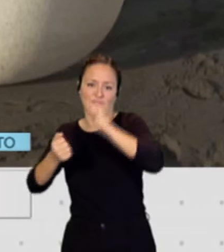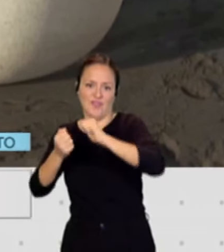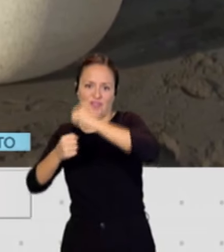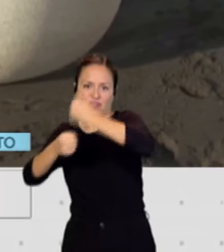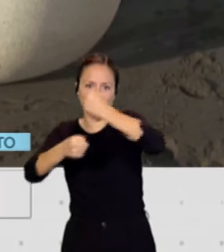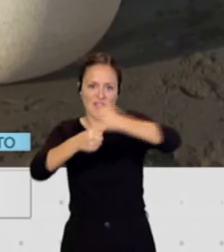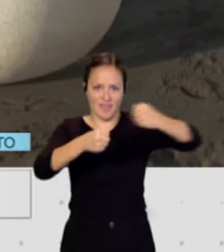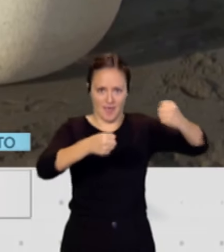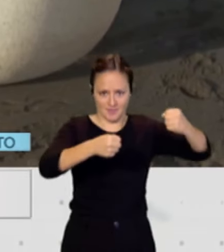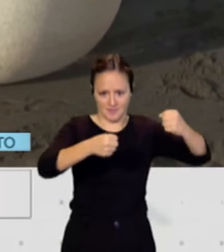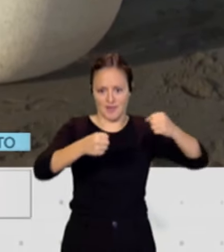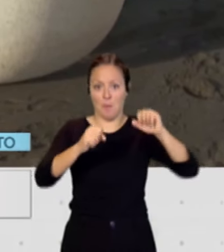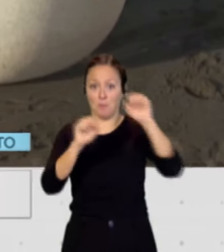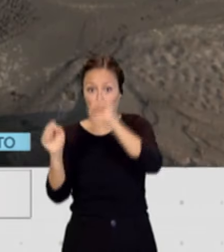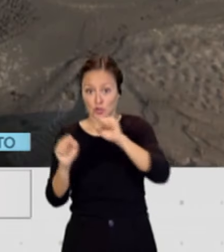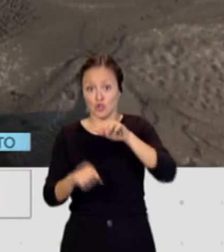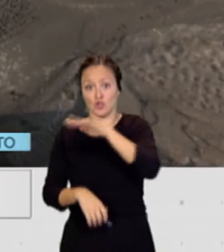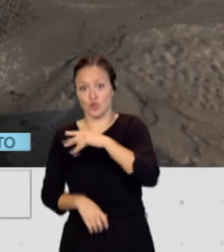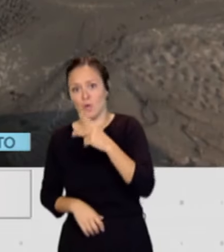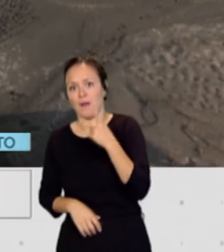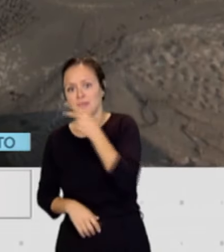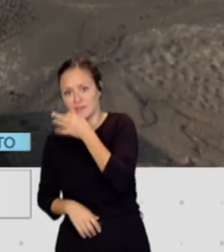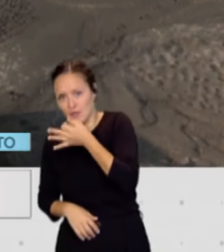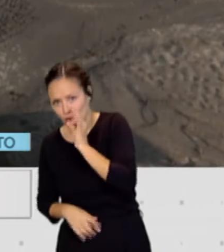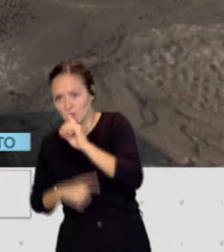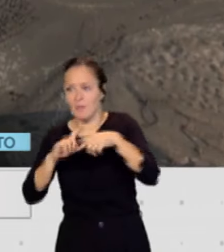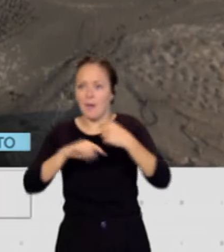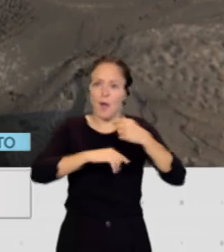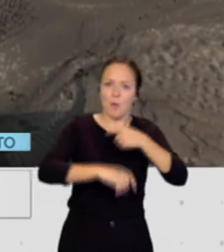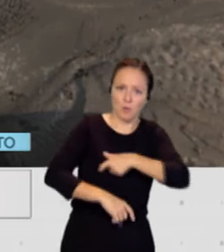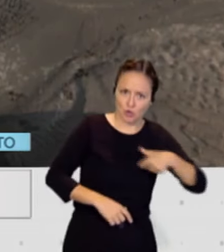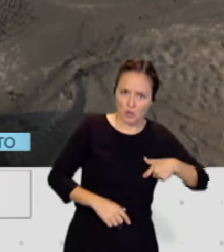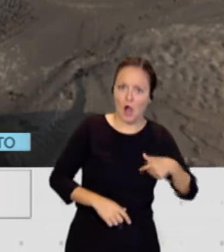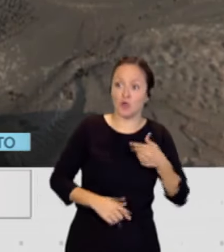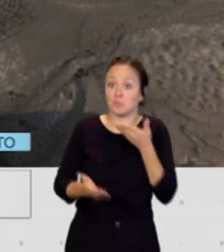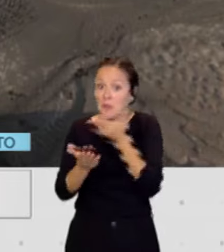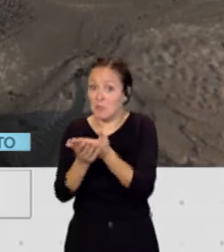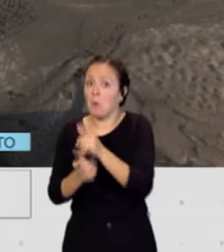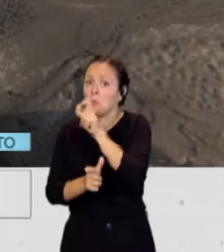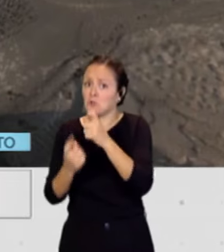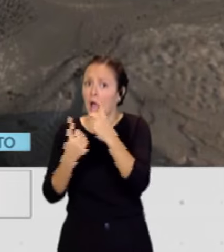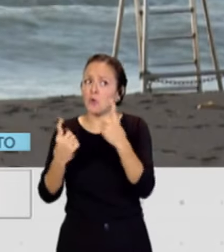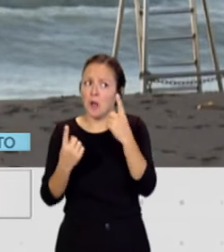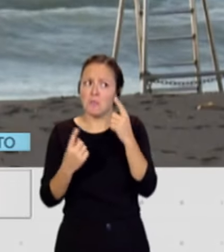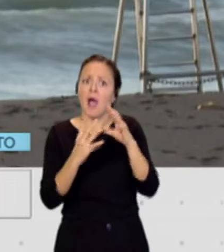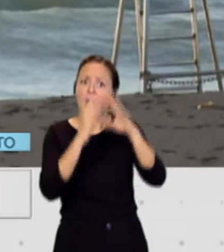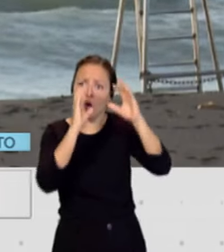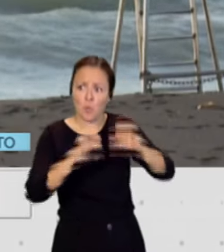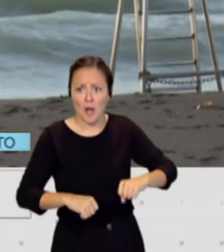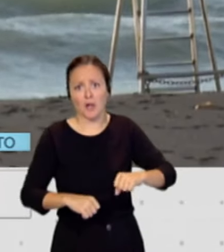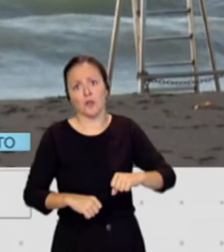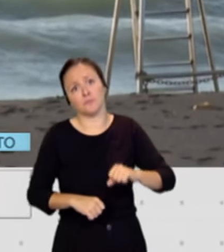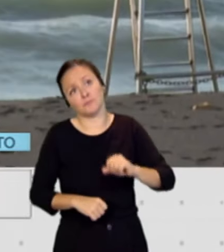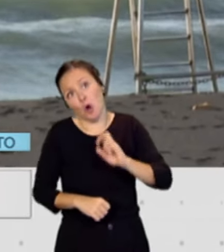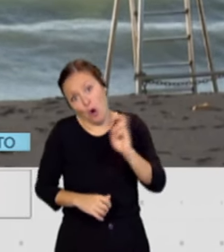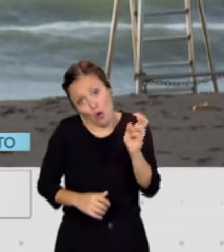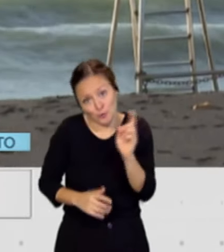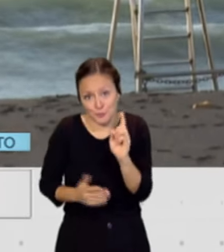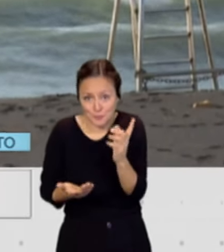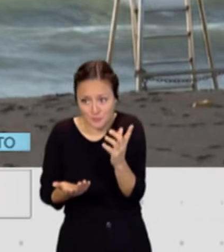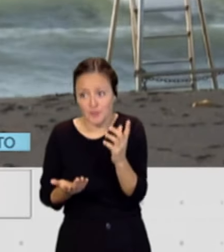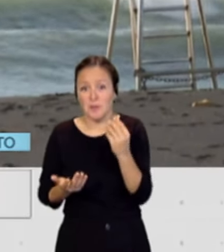puerto de tazacorte y también en Puerto nado y Y bueno pues también se vio con buenos ojos algunos más avanzados que otros como sabes y tú te referías a